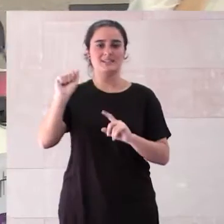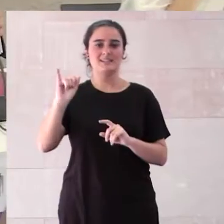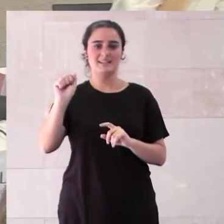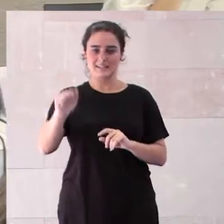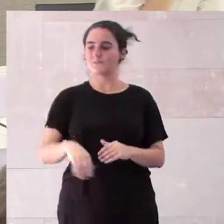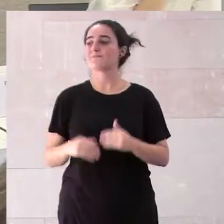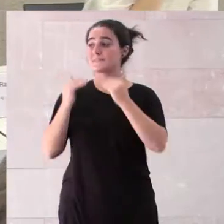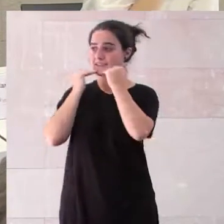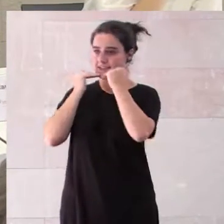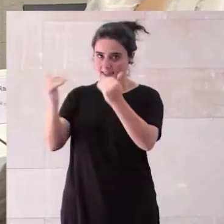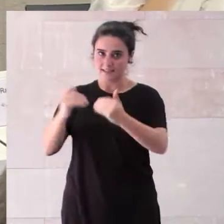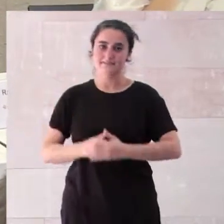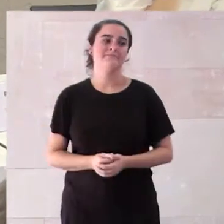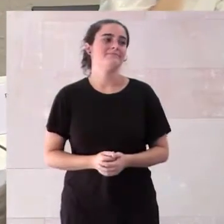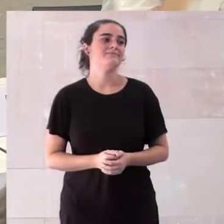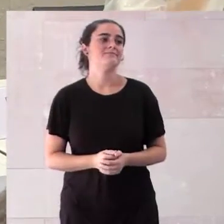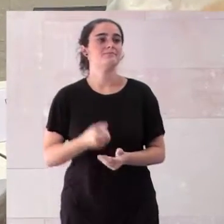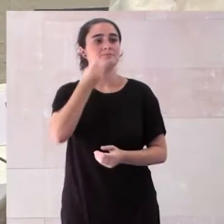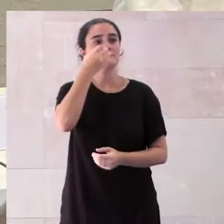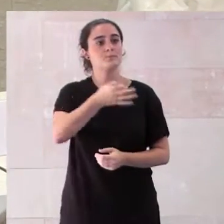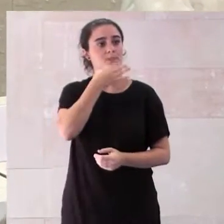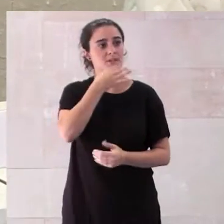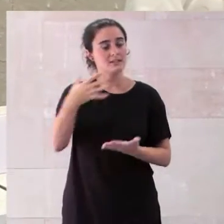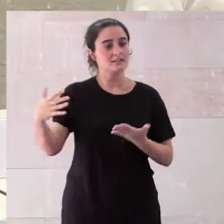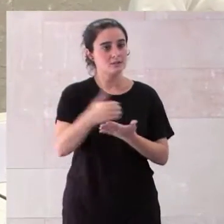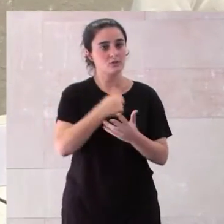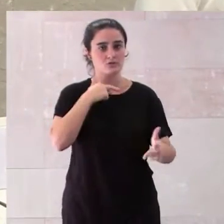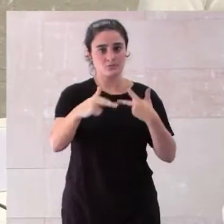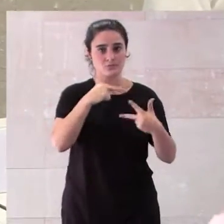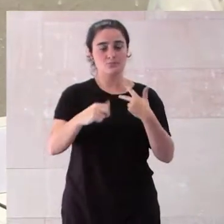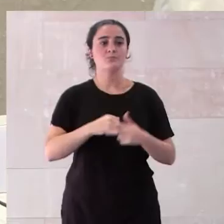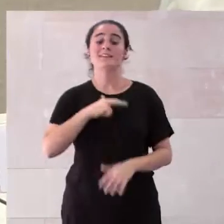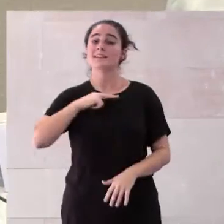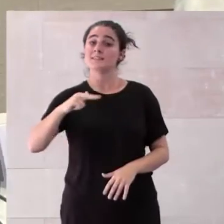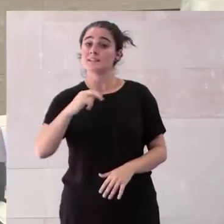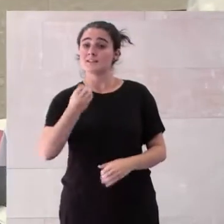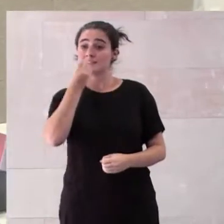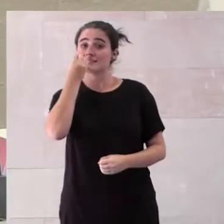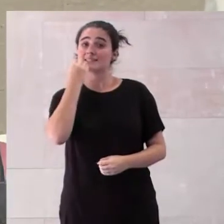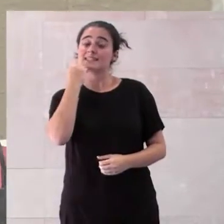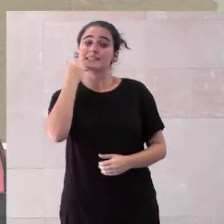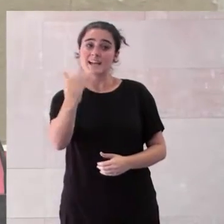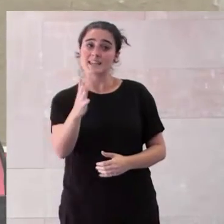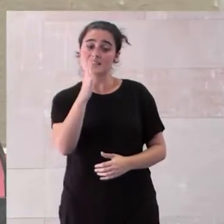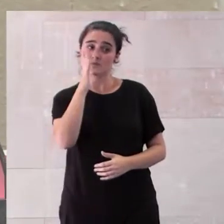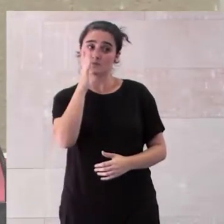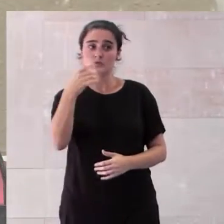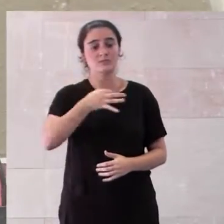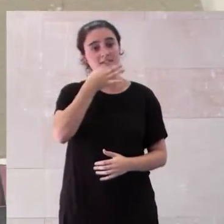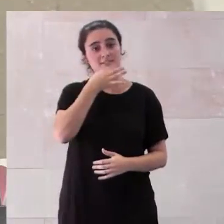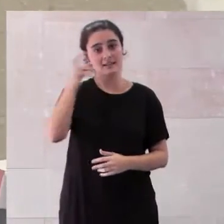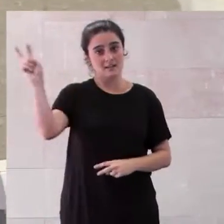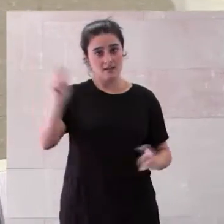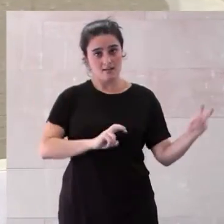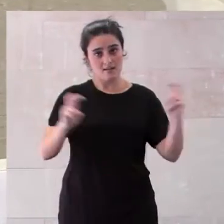Mil esker, Ana, arratsalde on guztioi. Muchas gracias por acudir esta tarde a este